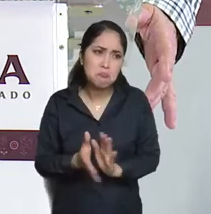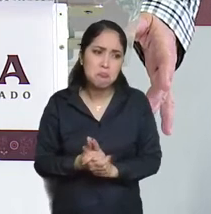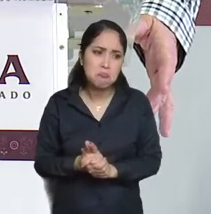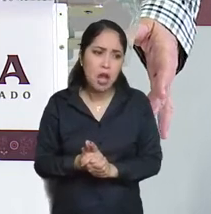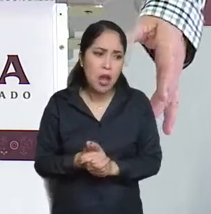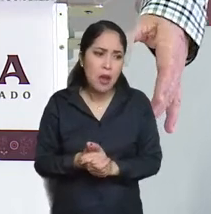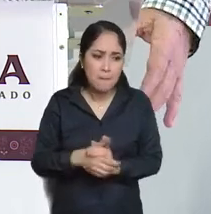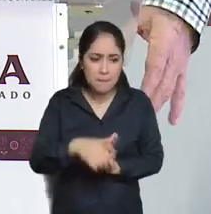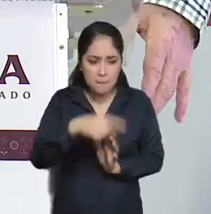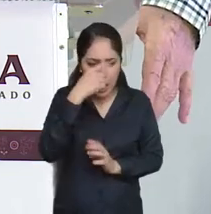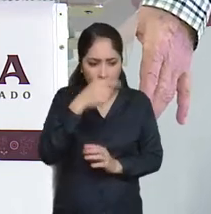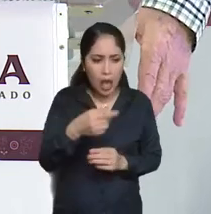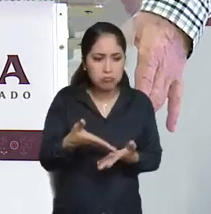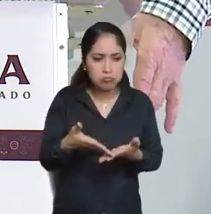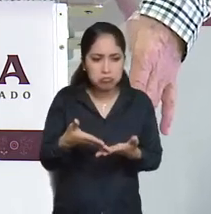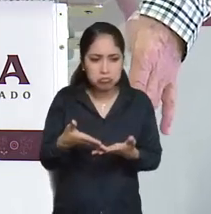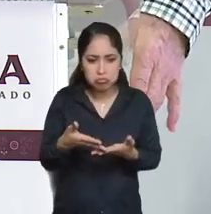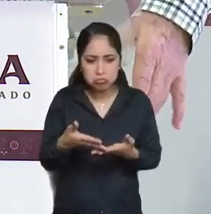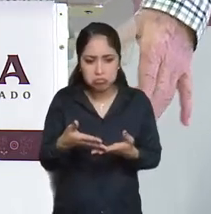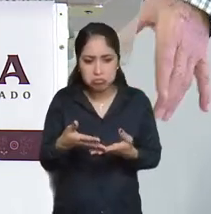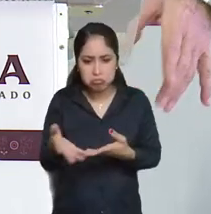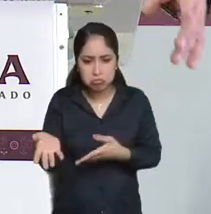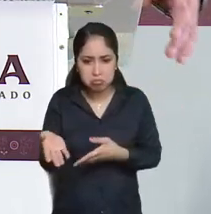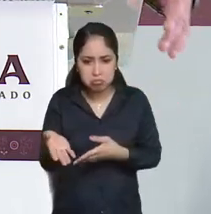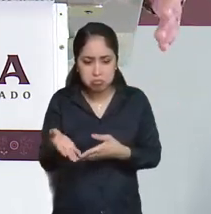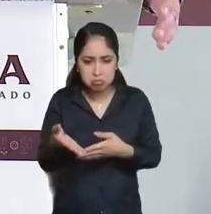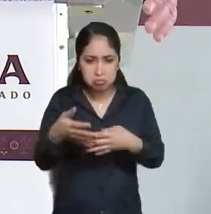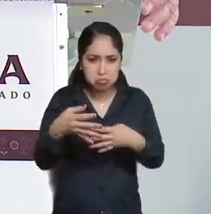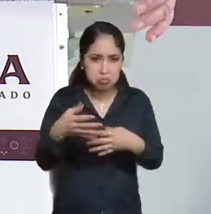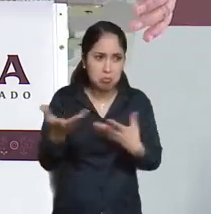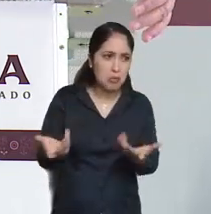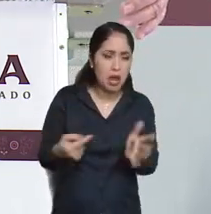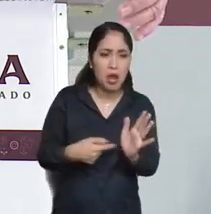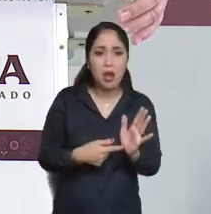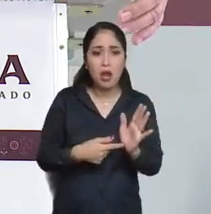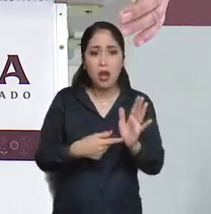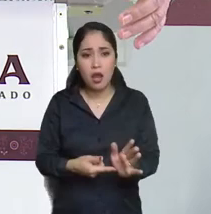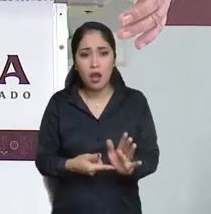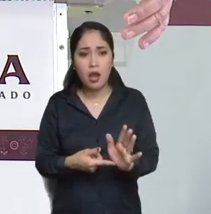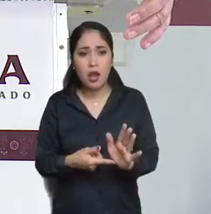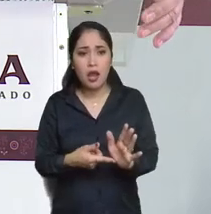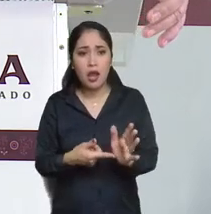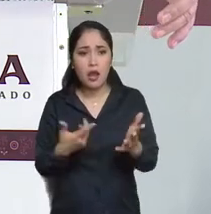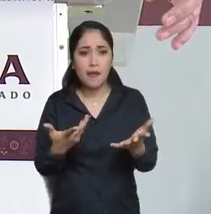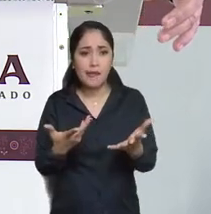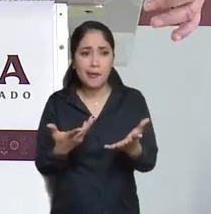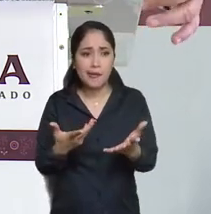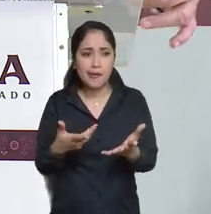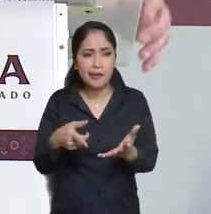iniciación que presumiera la organización